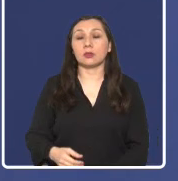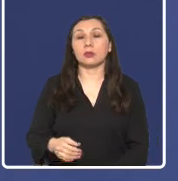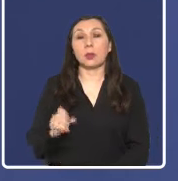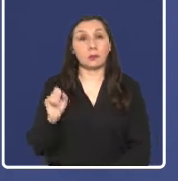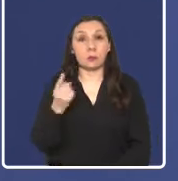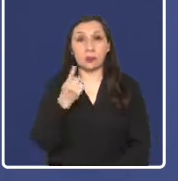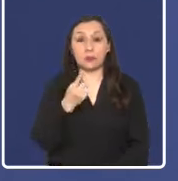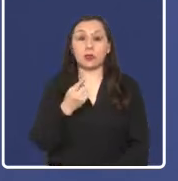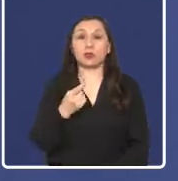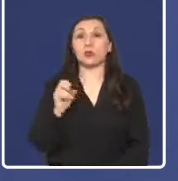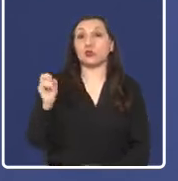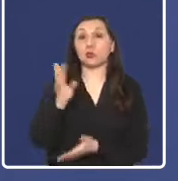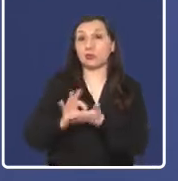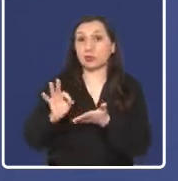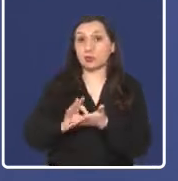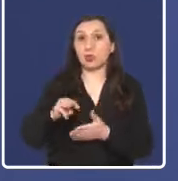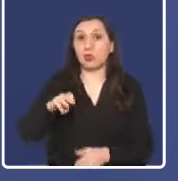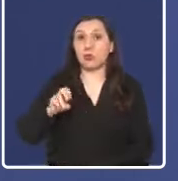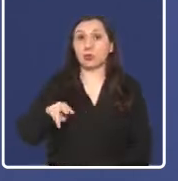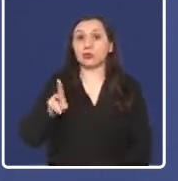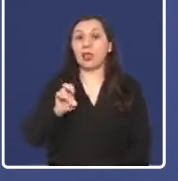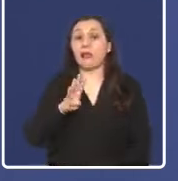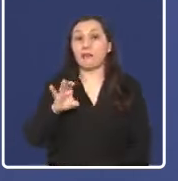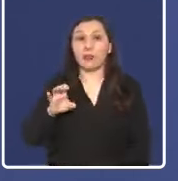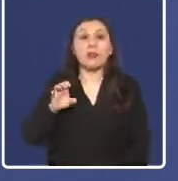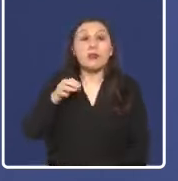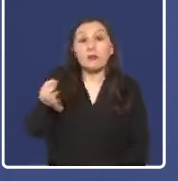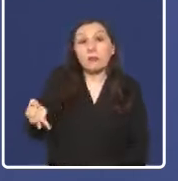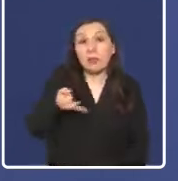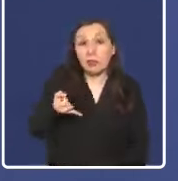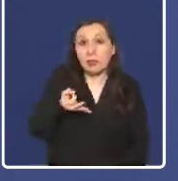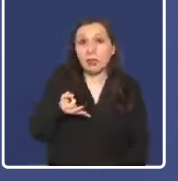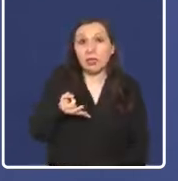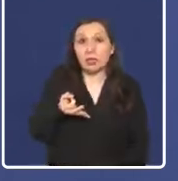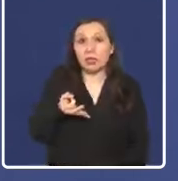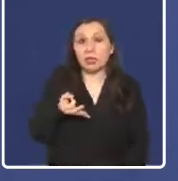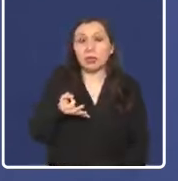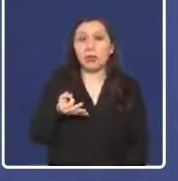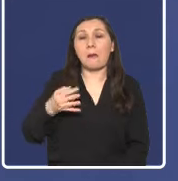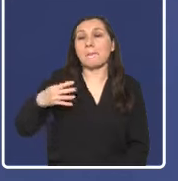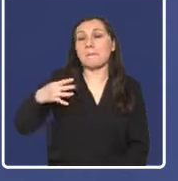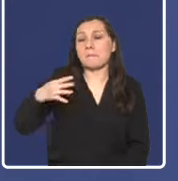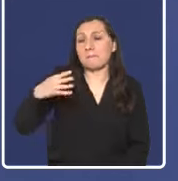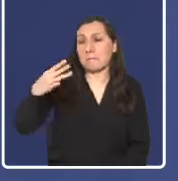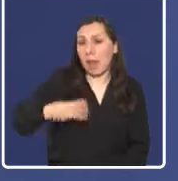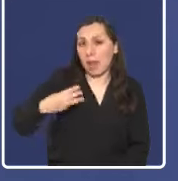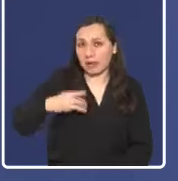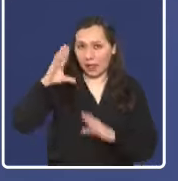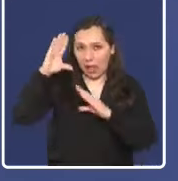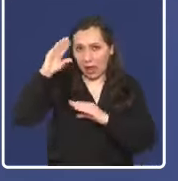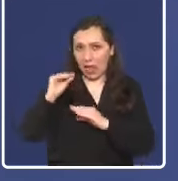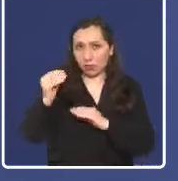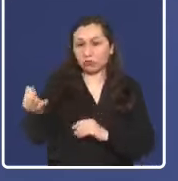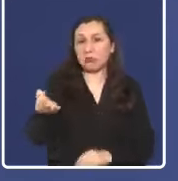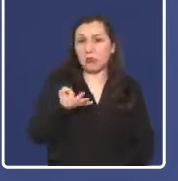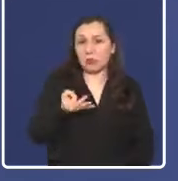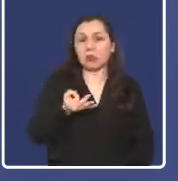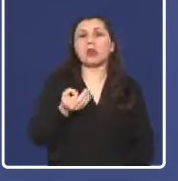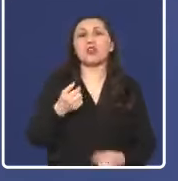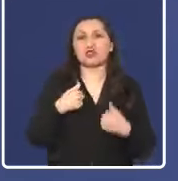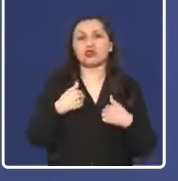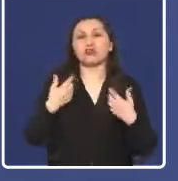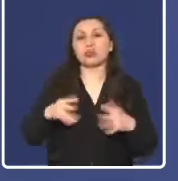Sobre lo primero, el subsecretario Monsalve me comentó ese martes en la noche, que él